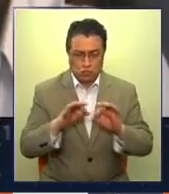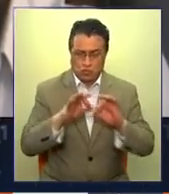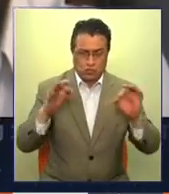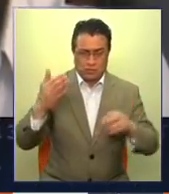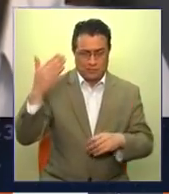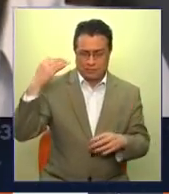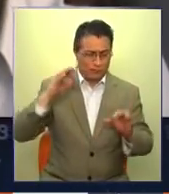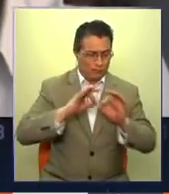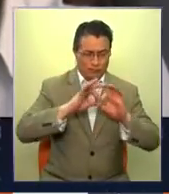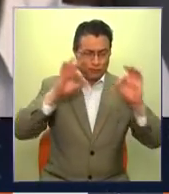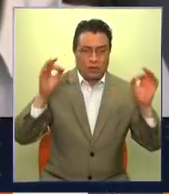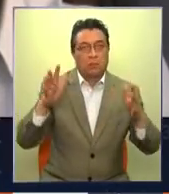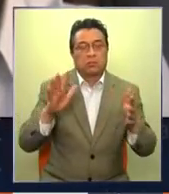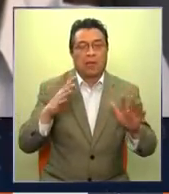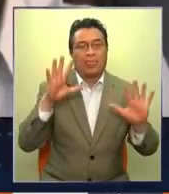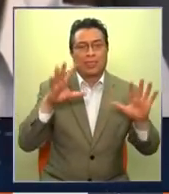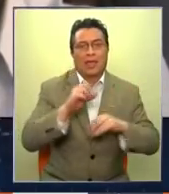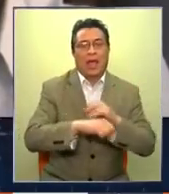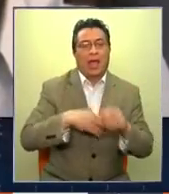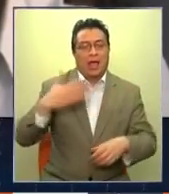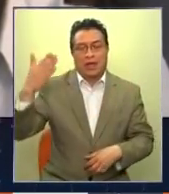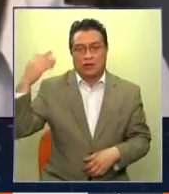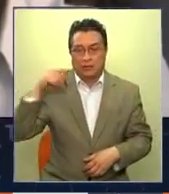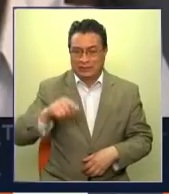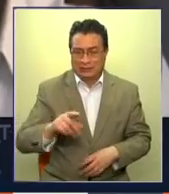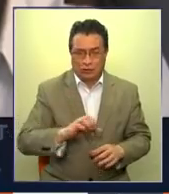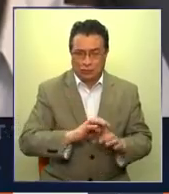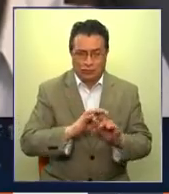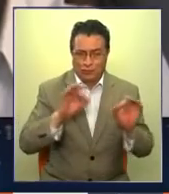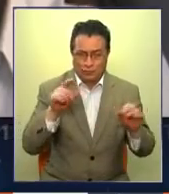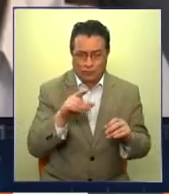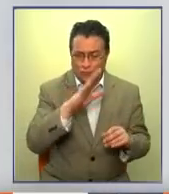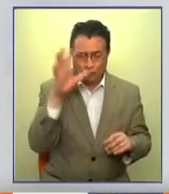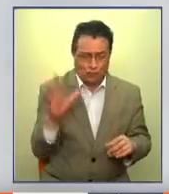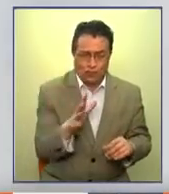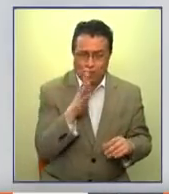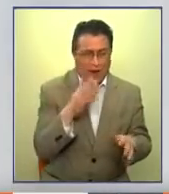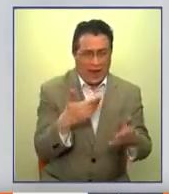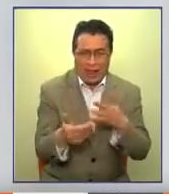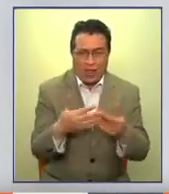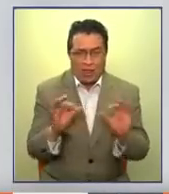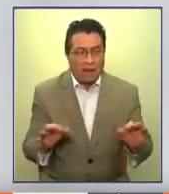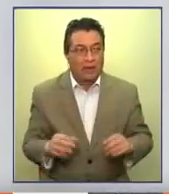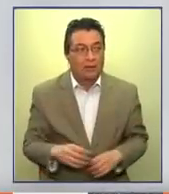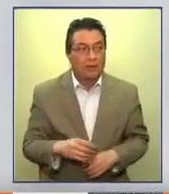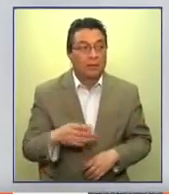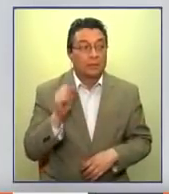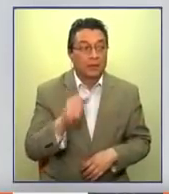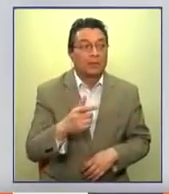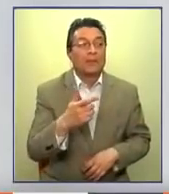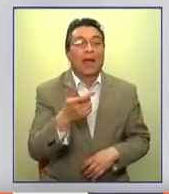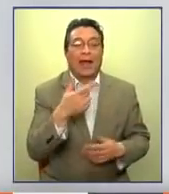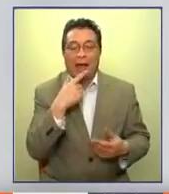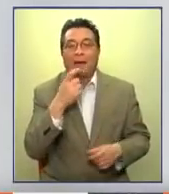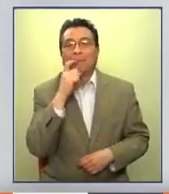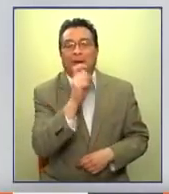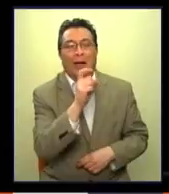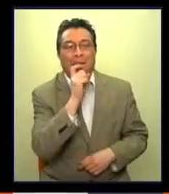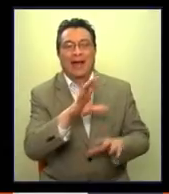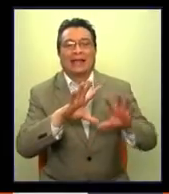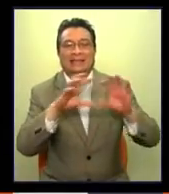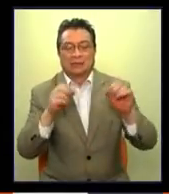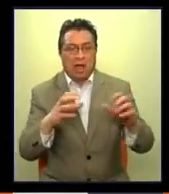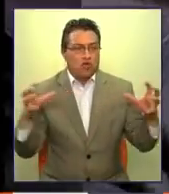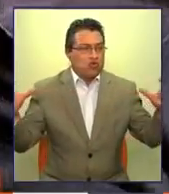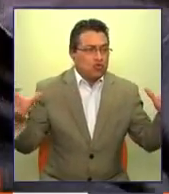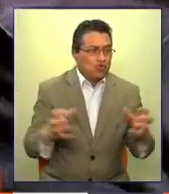época, estoy pensando hace 10 años, eso no era para nada habitual. Se ríe cada vez que puede del sistema violento en su actuar.